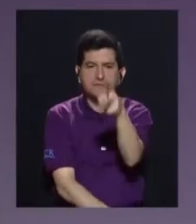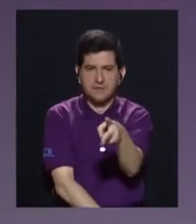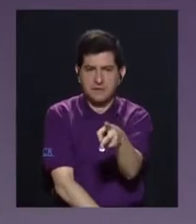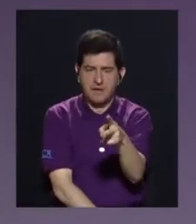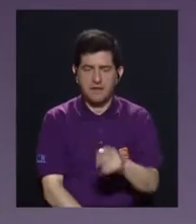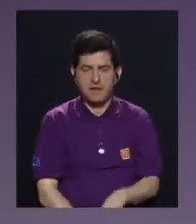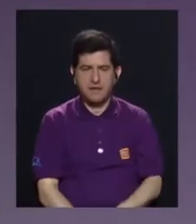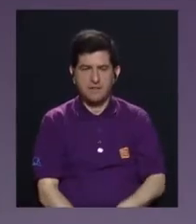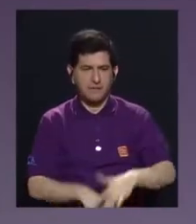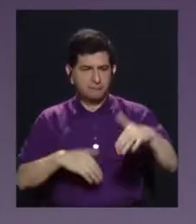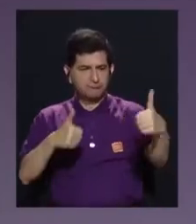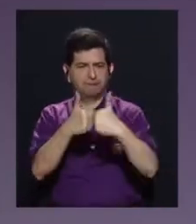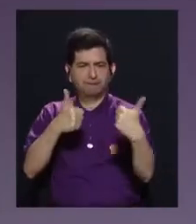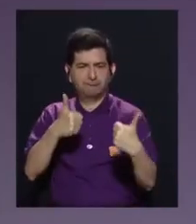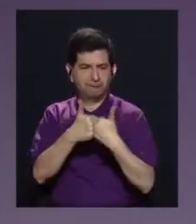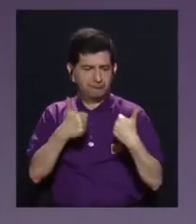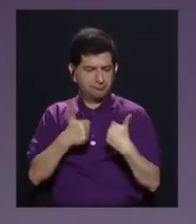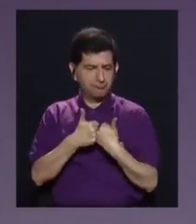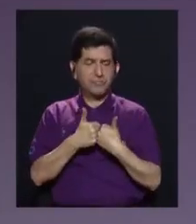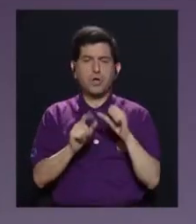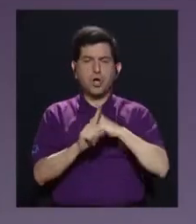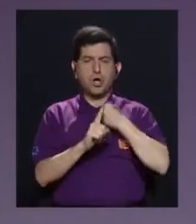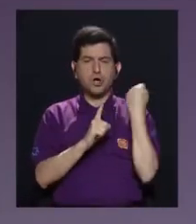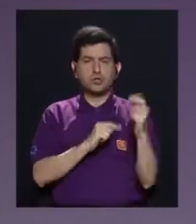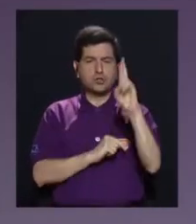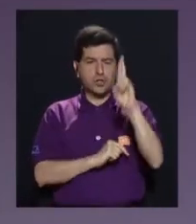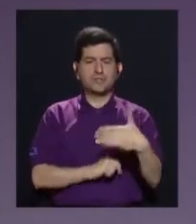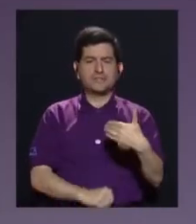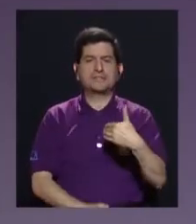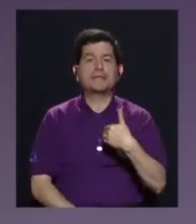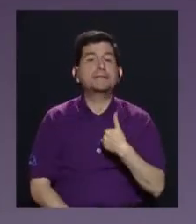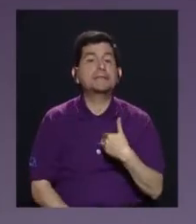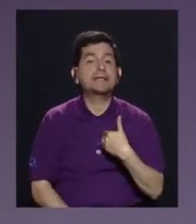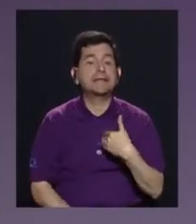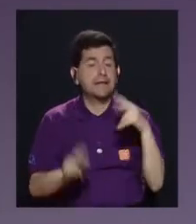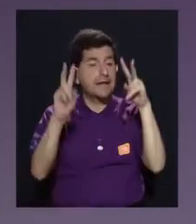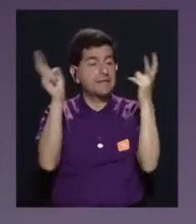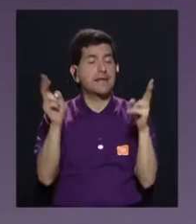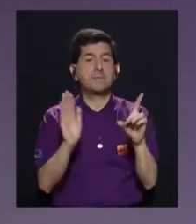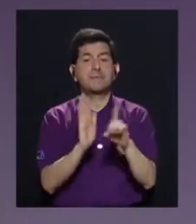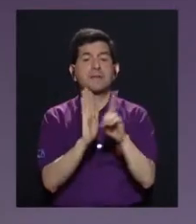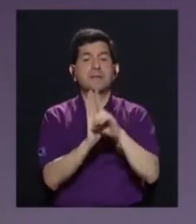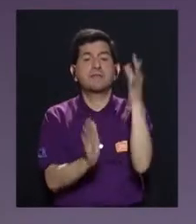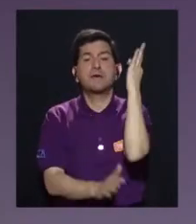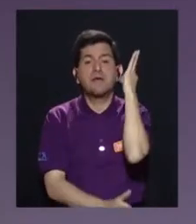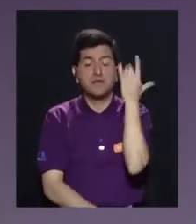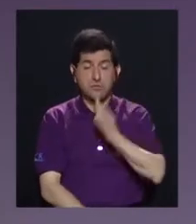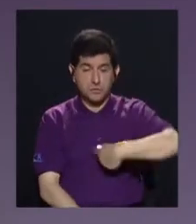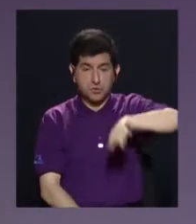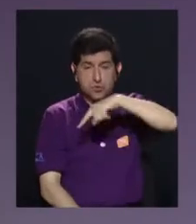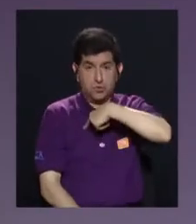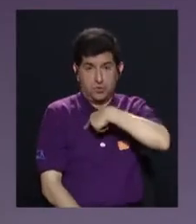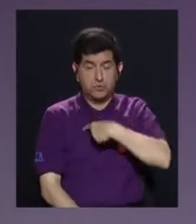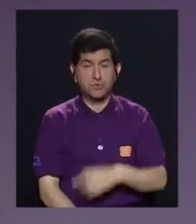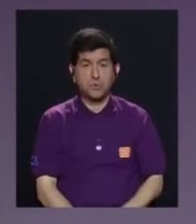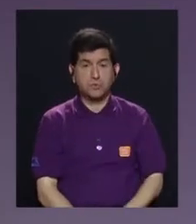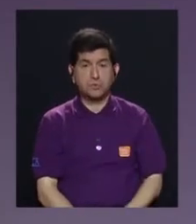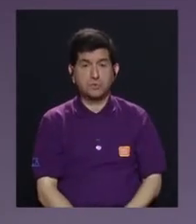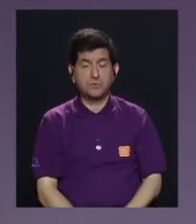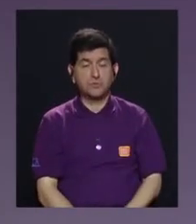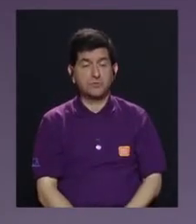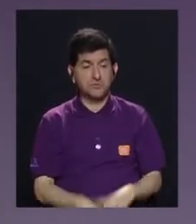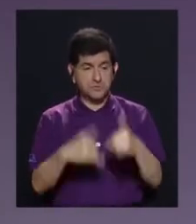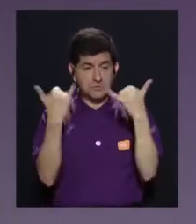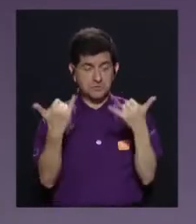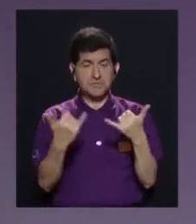sobre los desafíos que tiene una sociedad como la sociedad costarricense en materia de los derechos de las mujeres nosotros hemos sido este